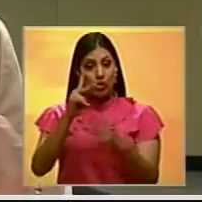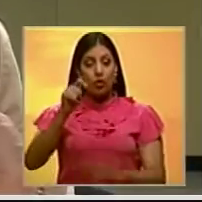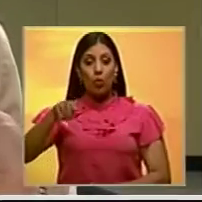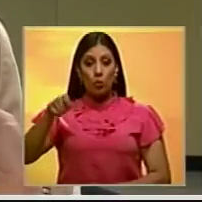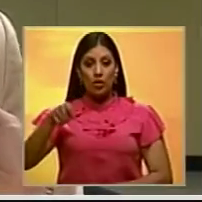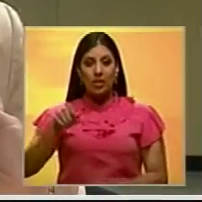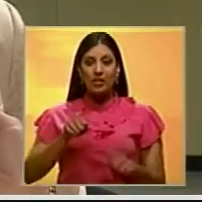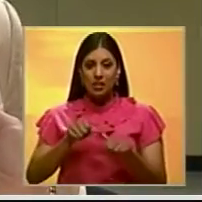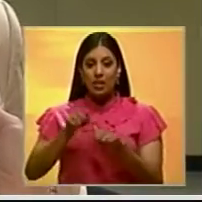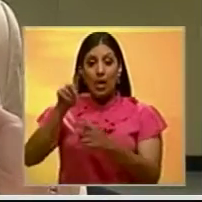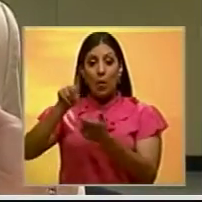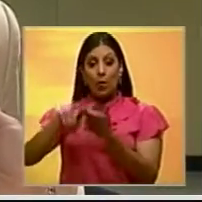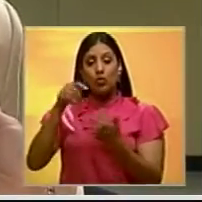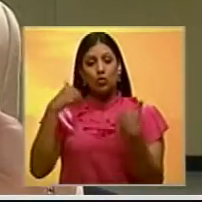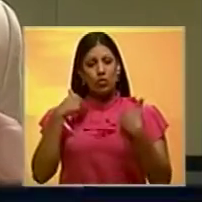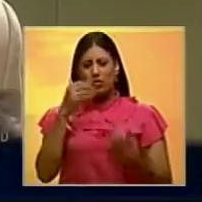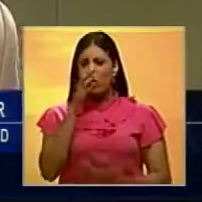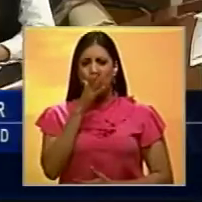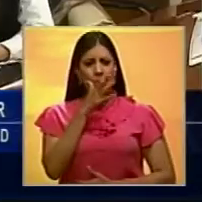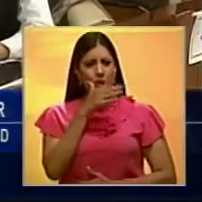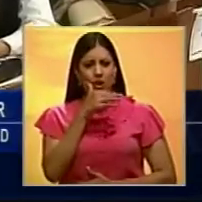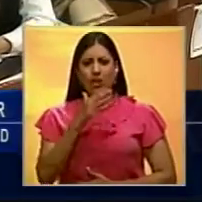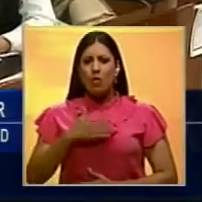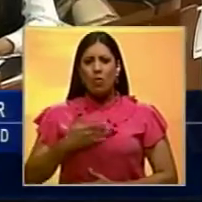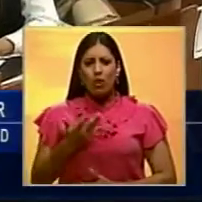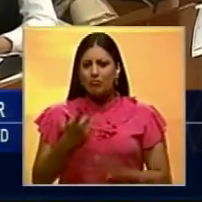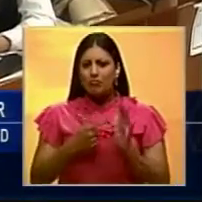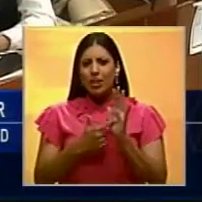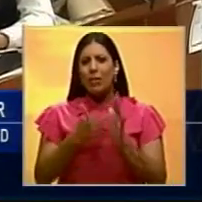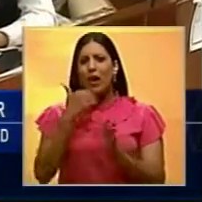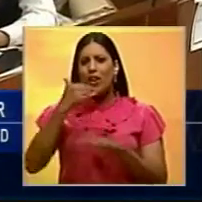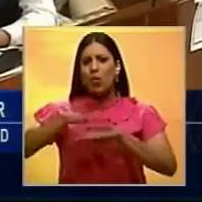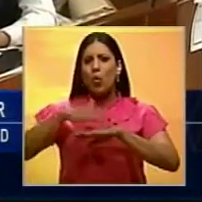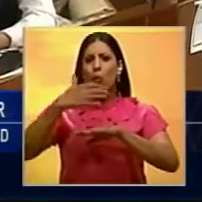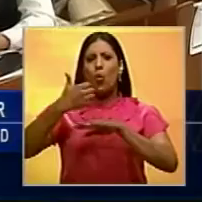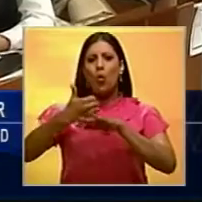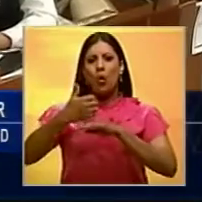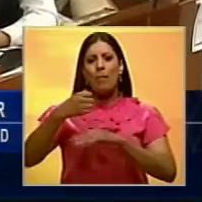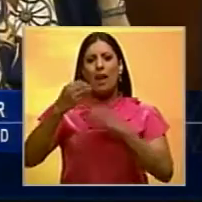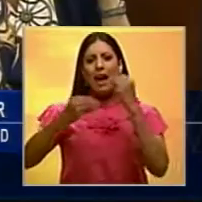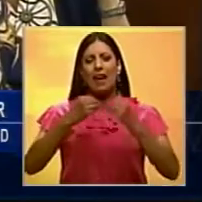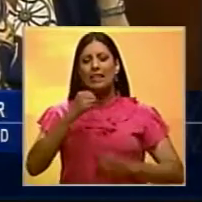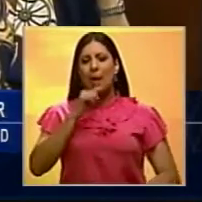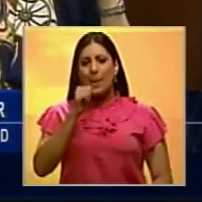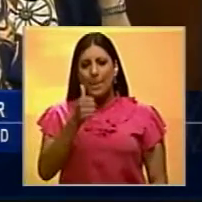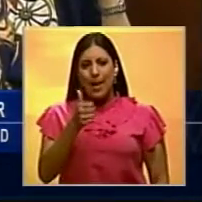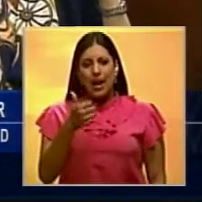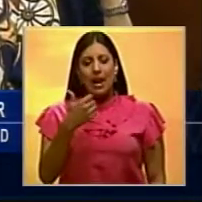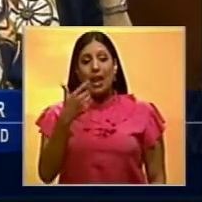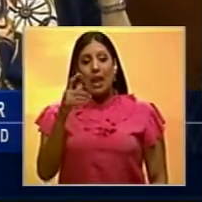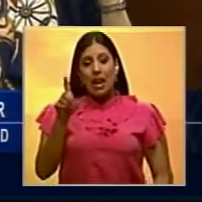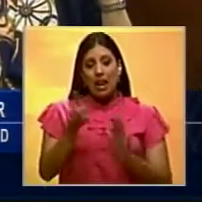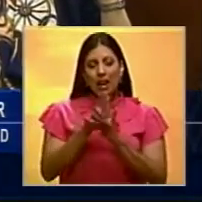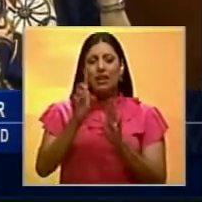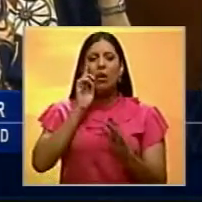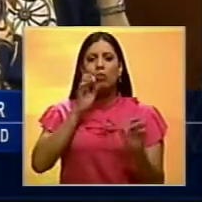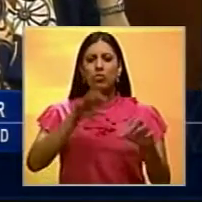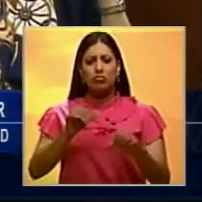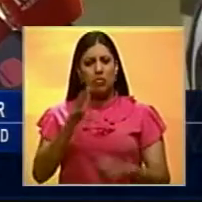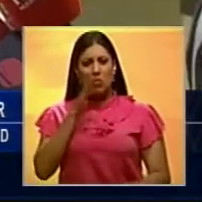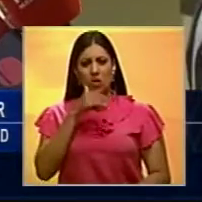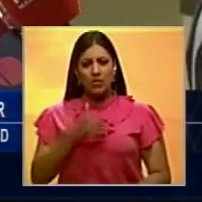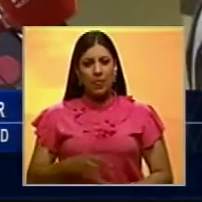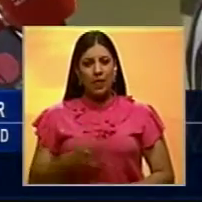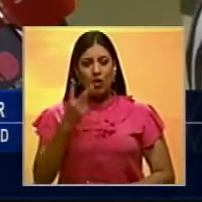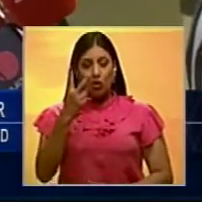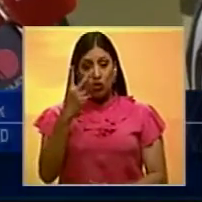judicial seguido a su esposo no se ha podido demostrar la culpabilidad por el delito que se le imputa, legitimación de capitales.